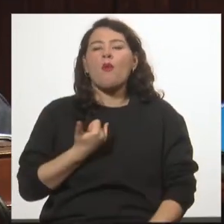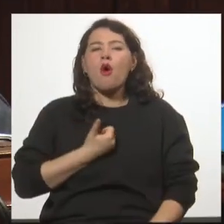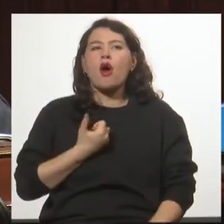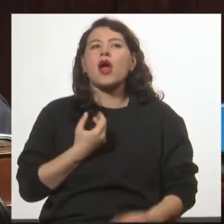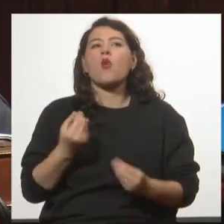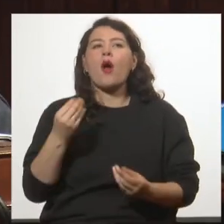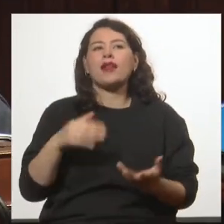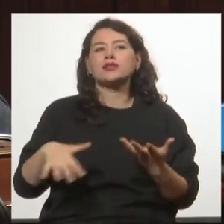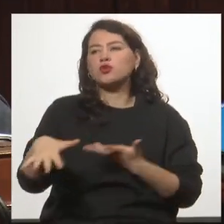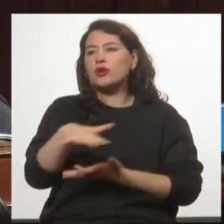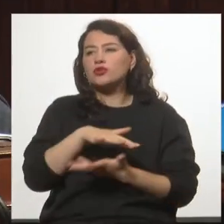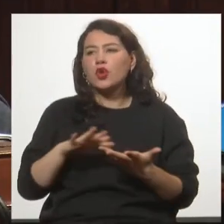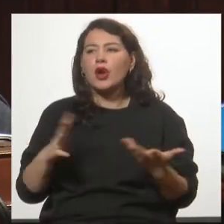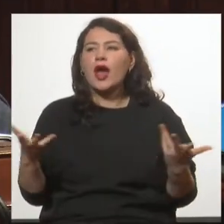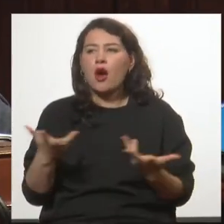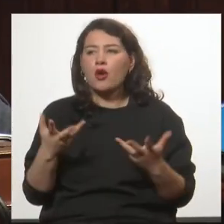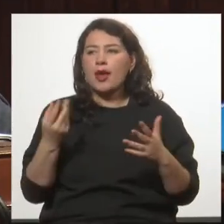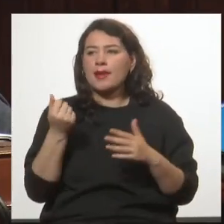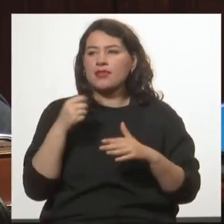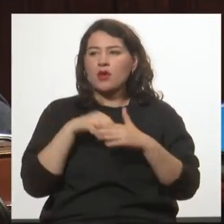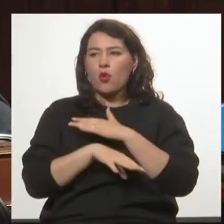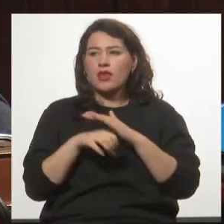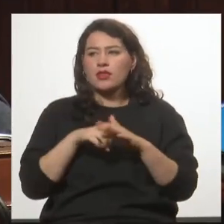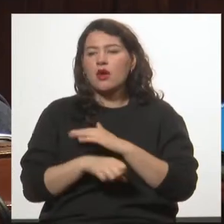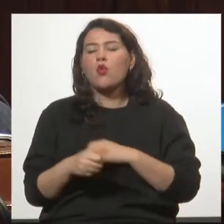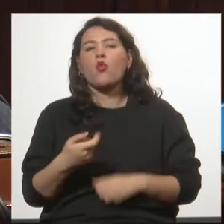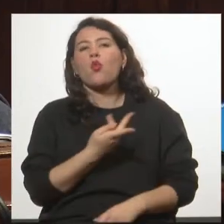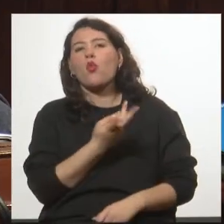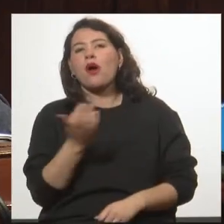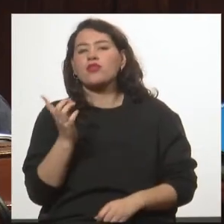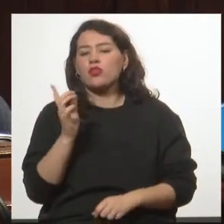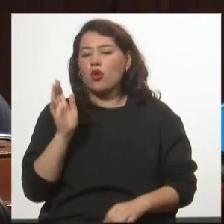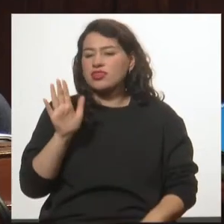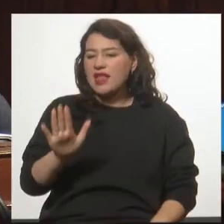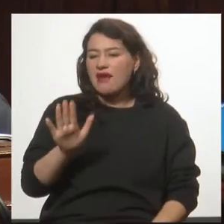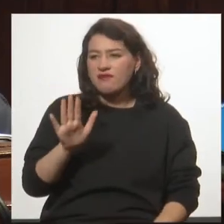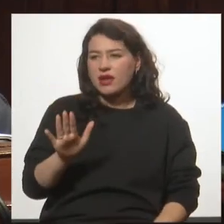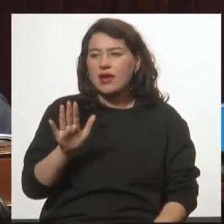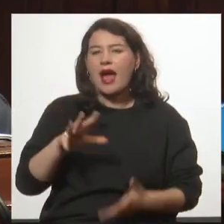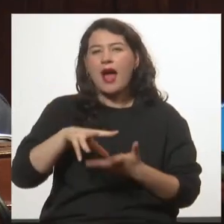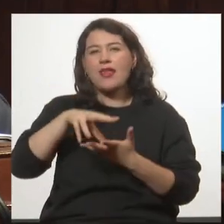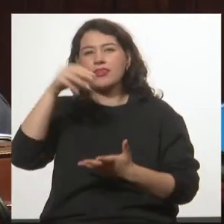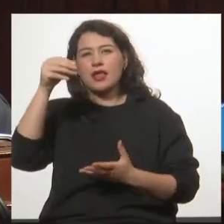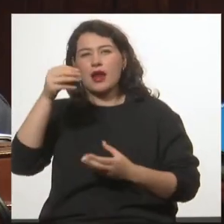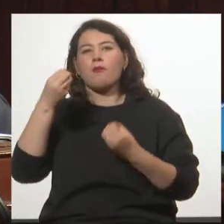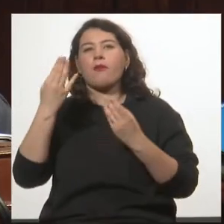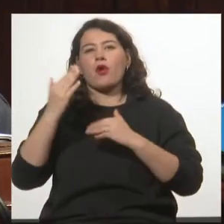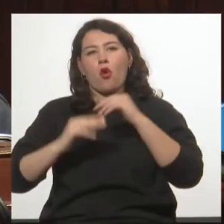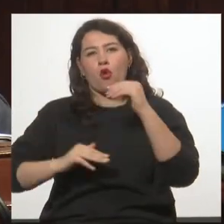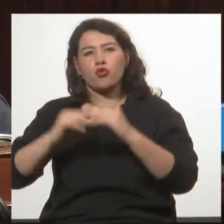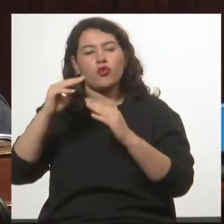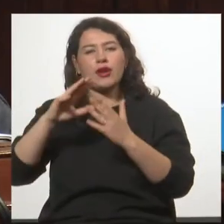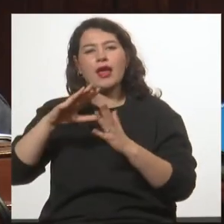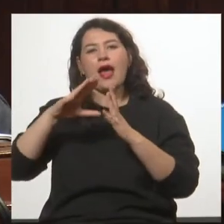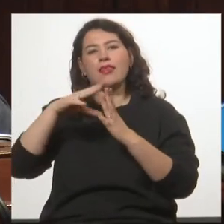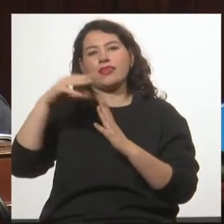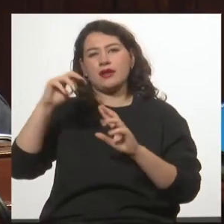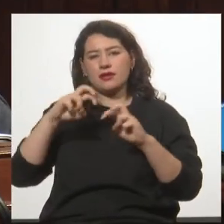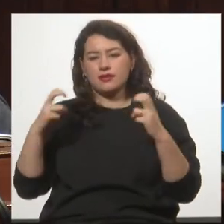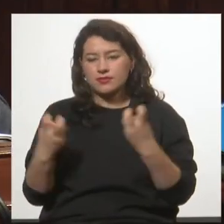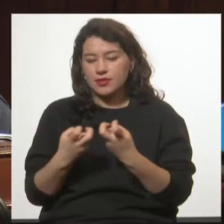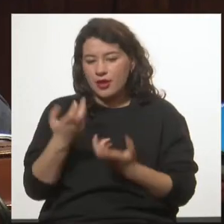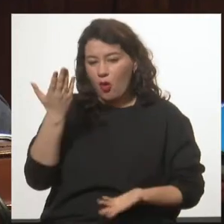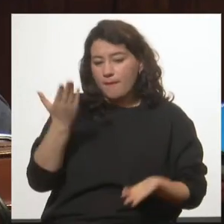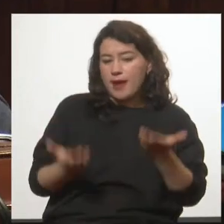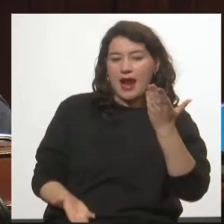situación se encuentra actualmente cuánto debe a un mantel por delante la arena es comparable el costo